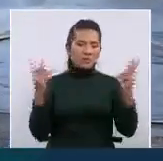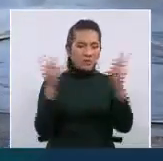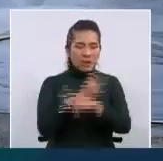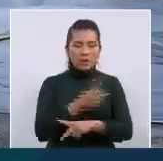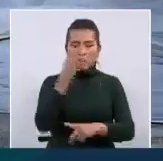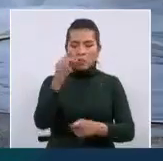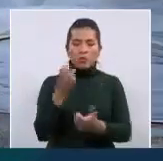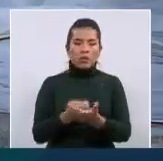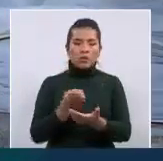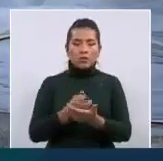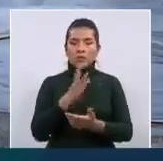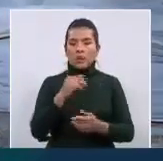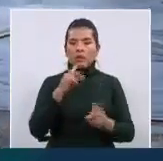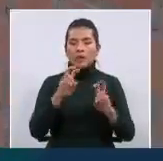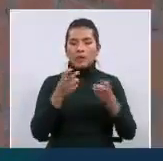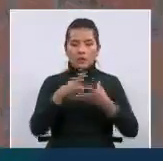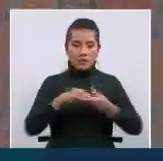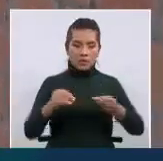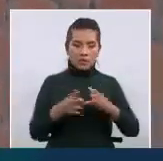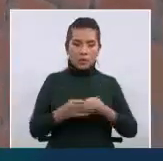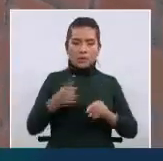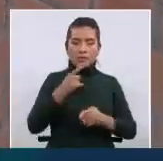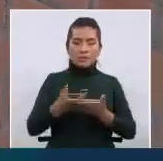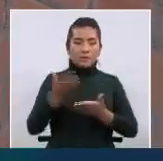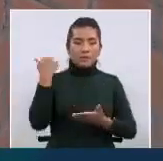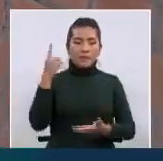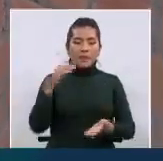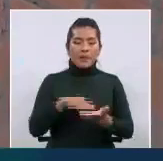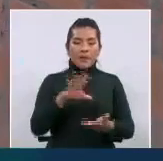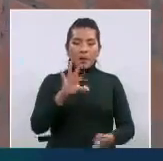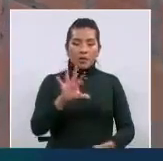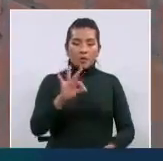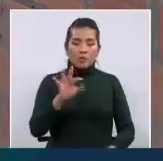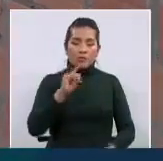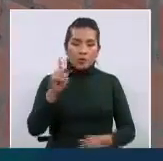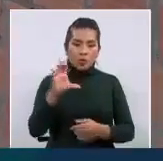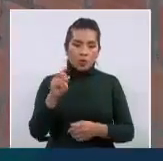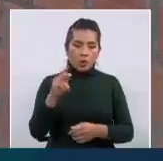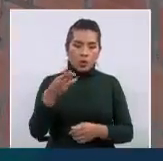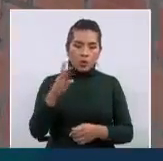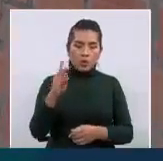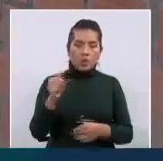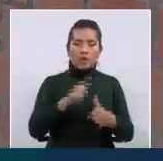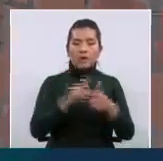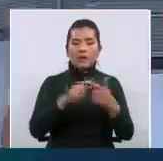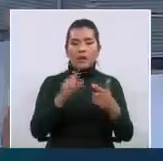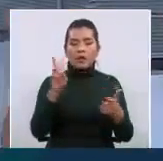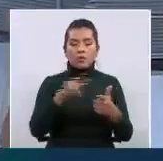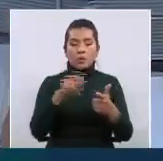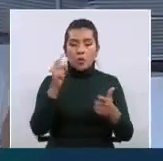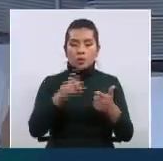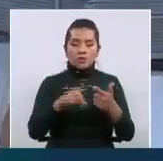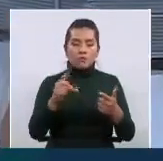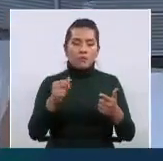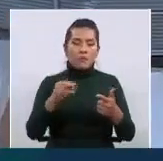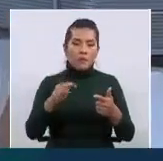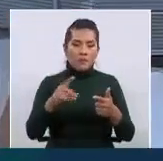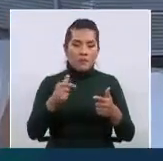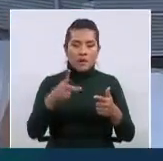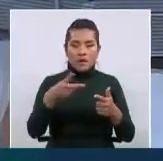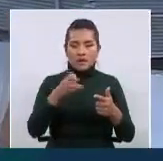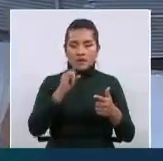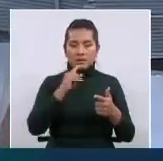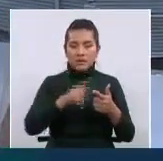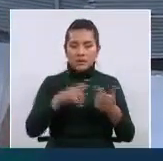económico. Cotahuma en el periodo 1996, Pampajasi en la gestión 2011, año en el que se desarrolló